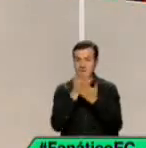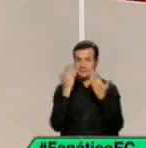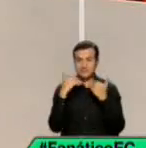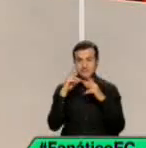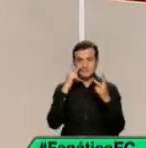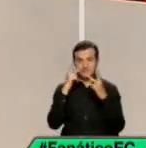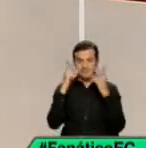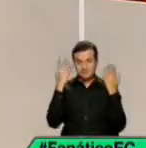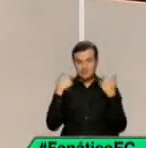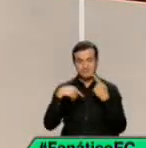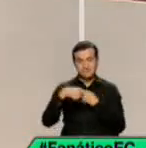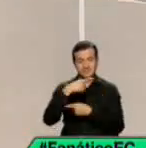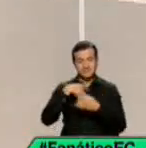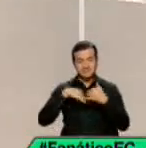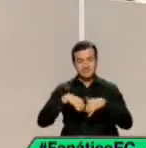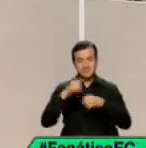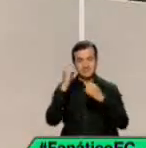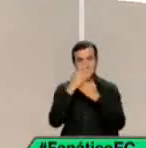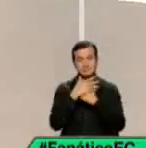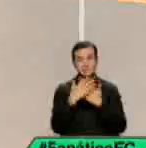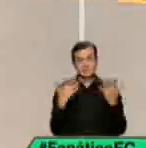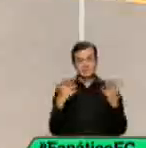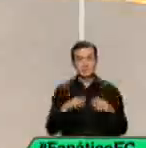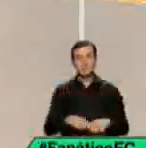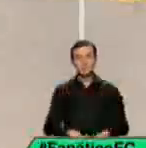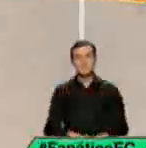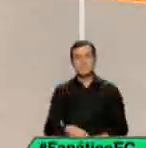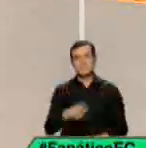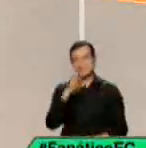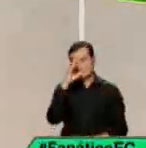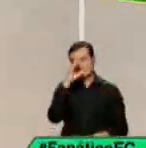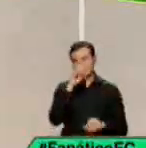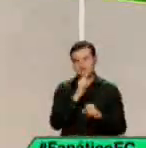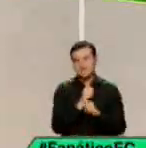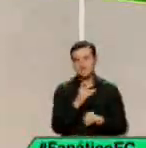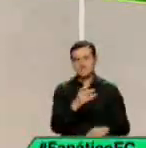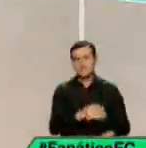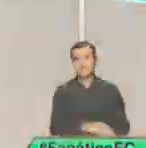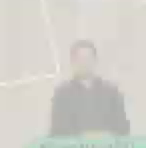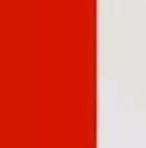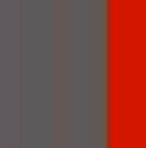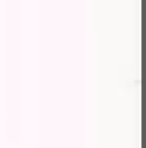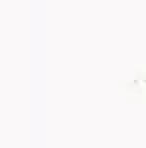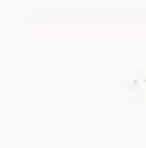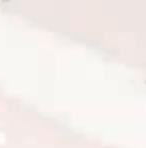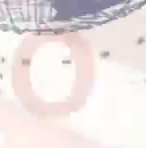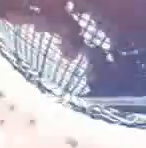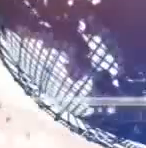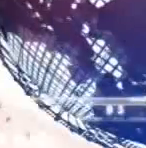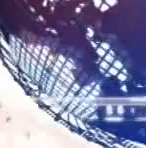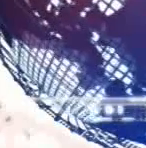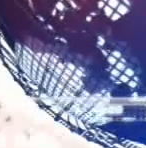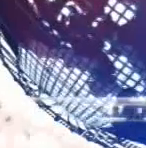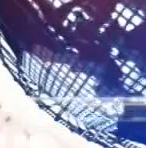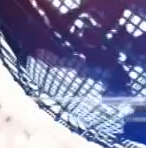nos despedimos. Cuando regresemos, la recta final en su telediario. Que tengan ustedes buenas noches.